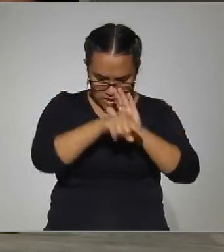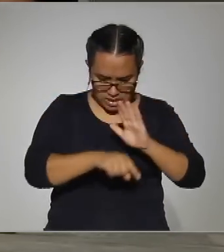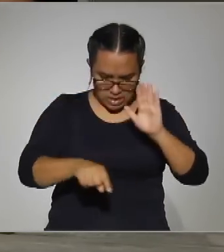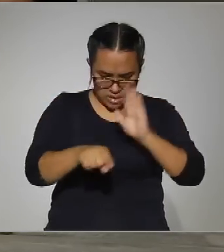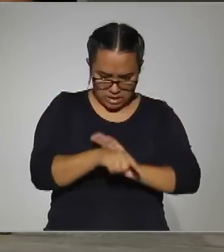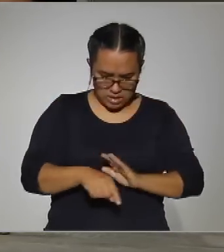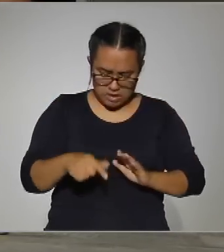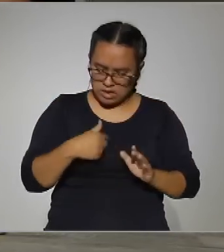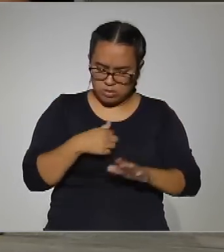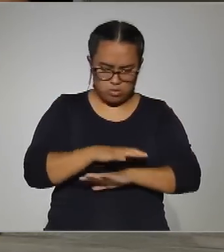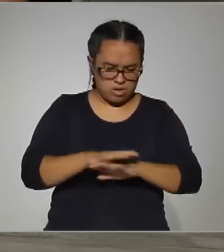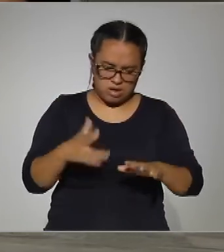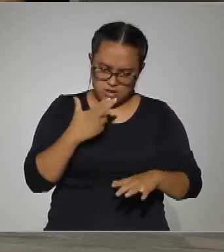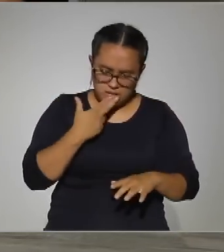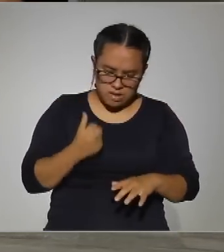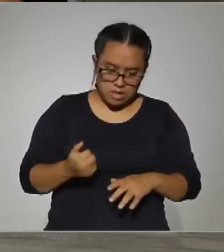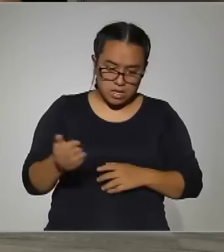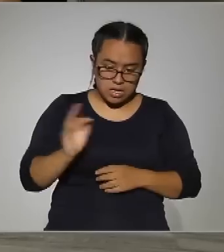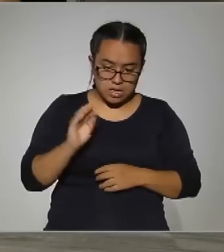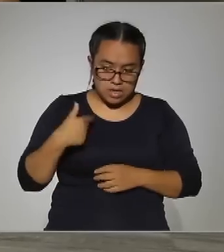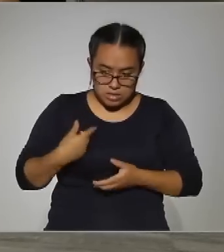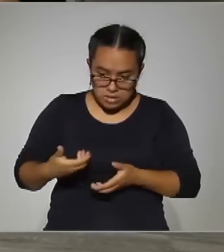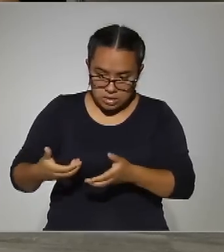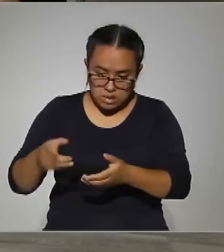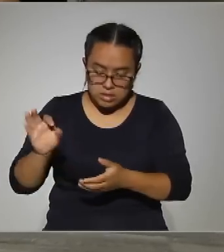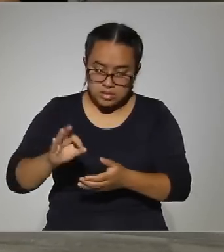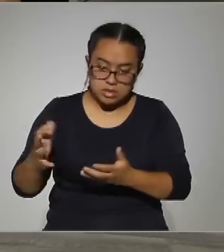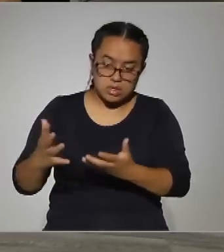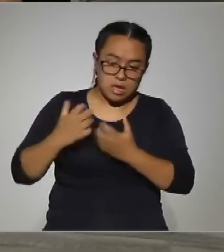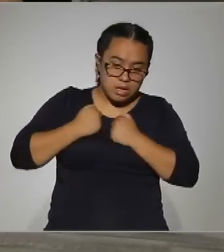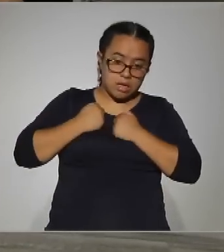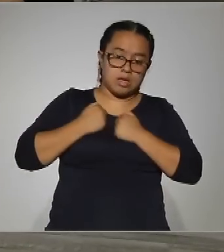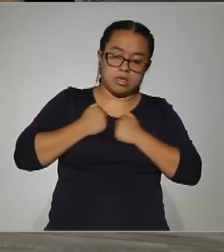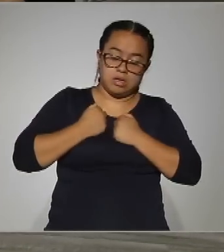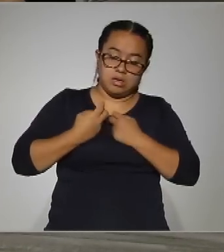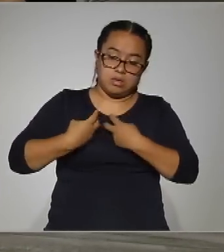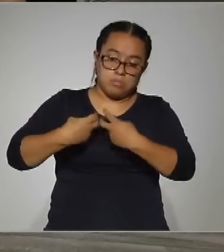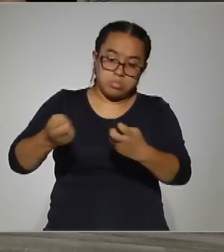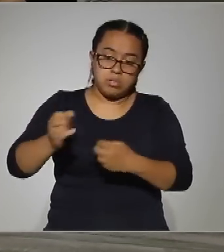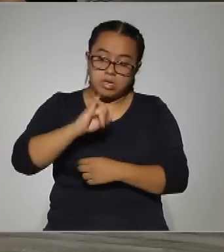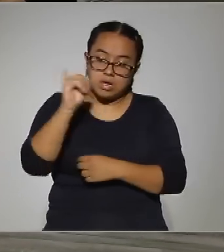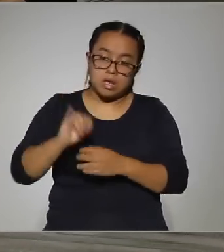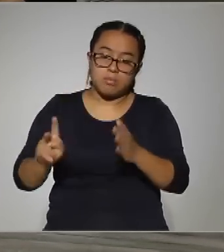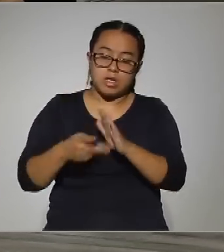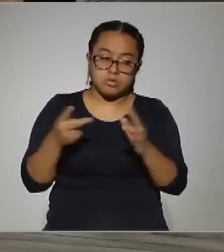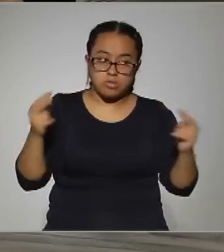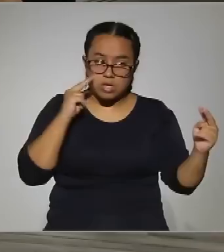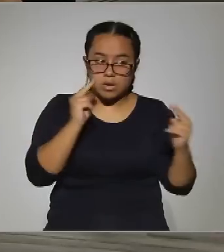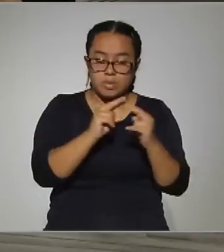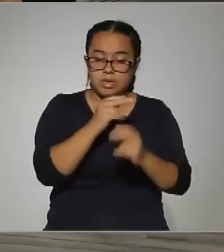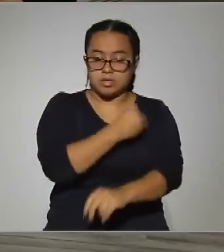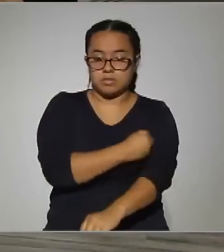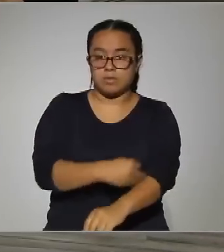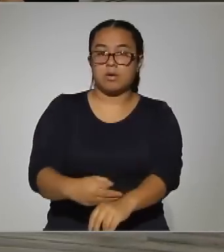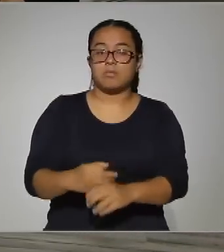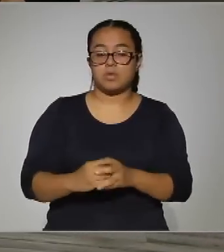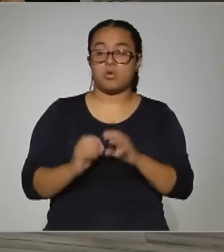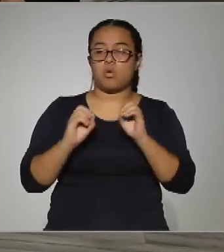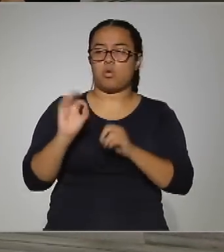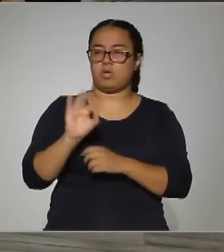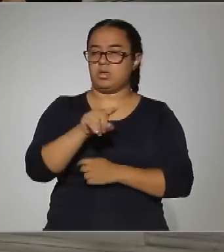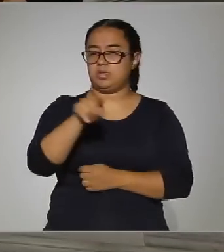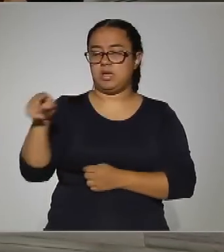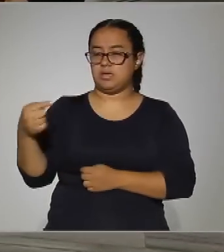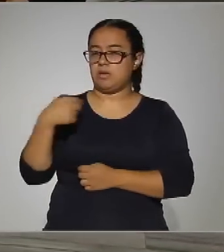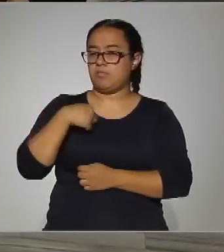fatalidad. Si paso por aquí, ¿qué tal si sale alguien, me agarra, me lleva y nunca vuelvo a ver a mi familia? O nunca me quisieron,